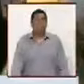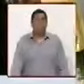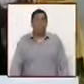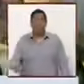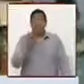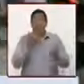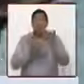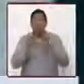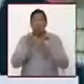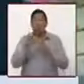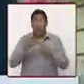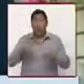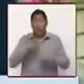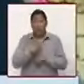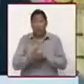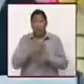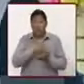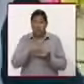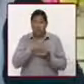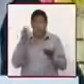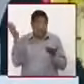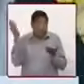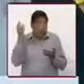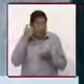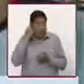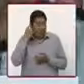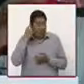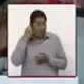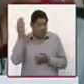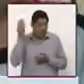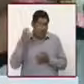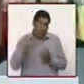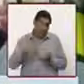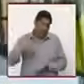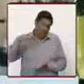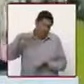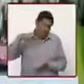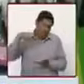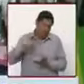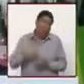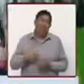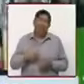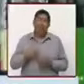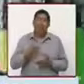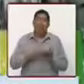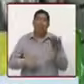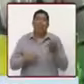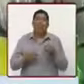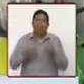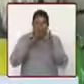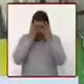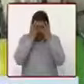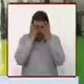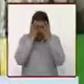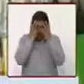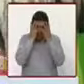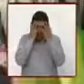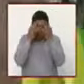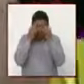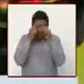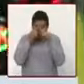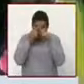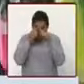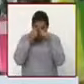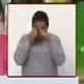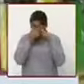¿Dulce o truco?, dicen los niños. Y este año está de moda esta calabaza, bueno, este envase de Mario. Casero, ¿de qué es esa máscara? Casero, esta